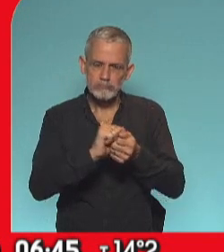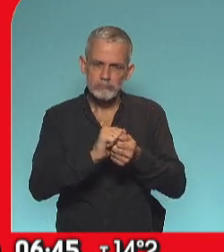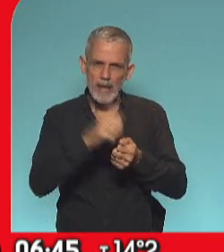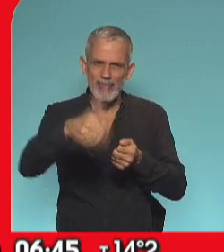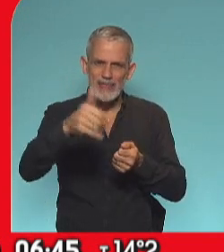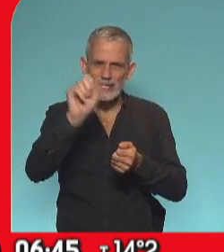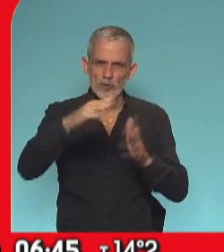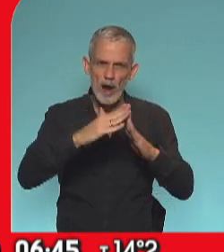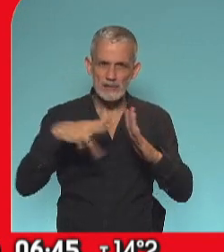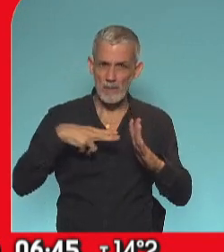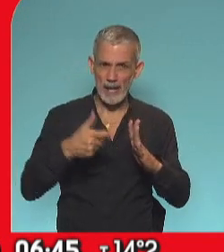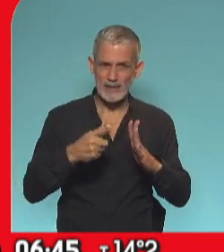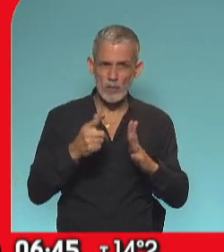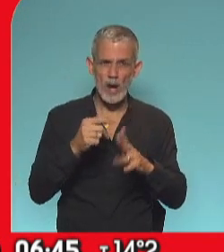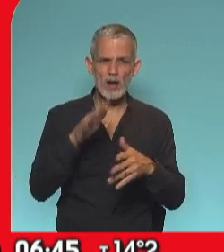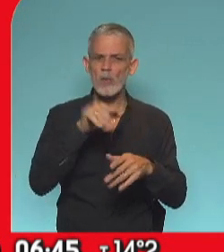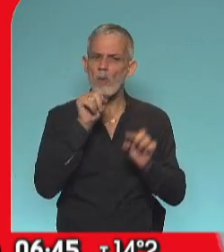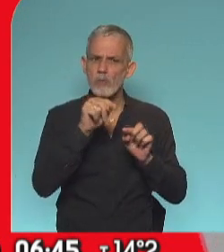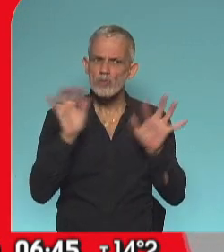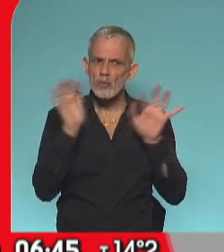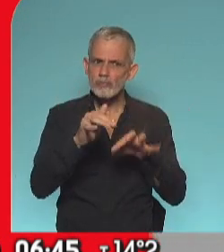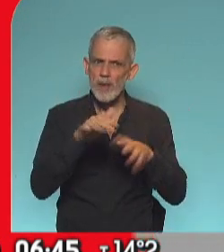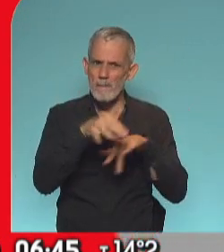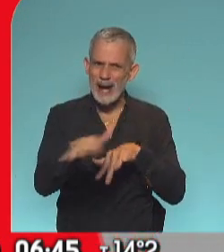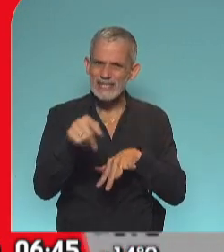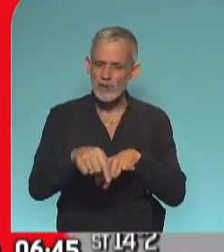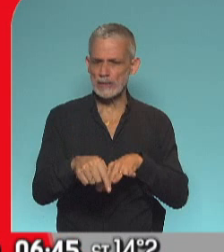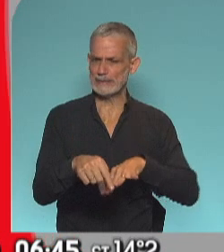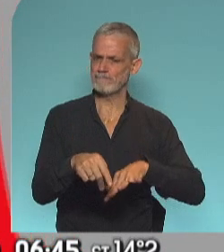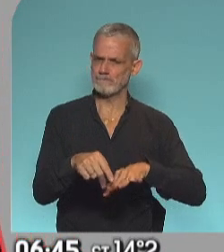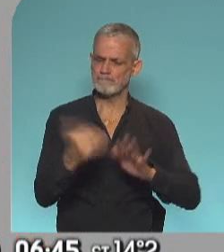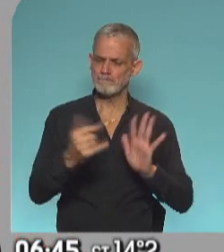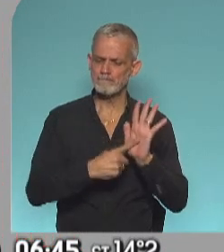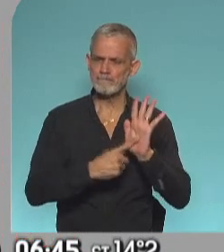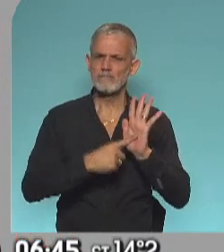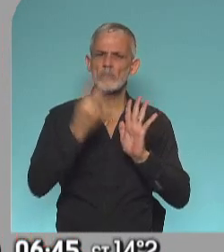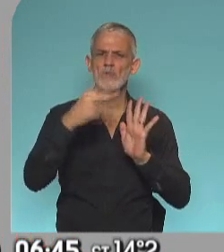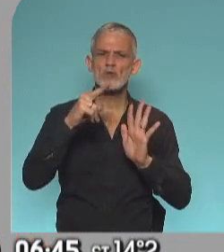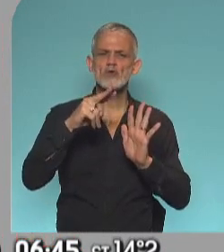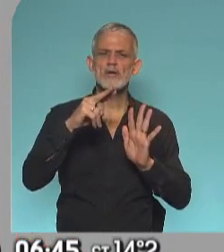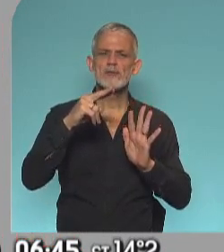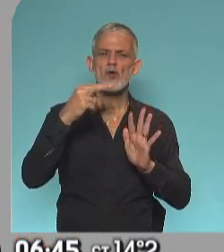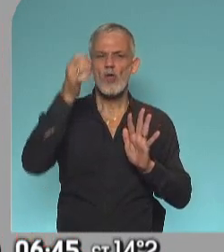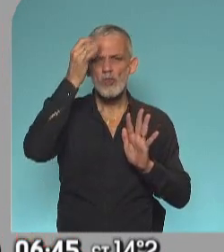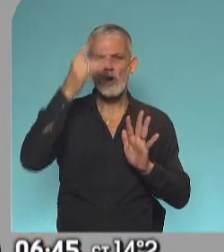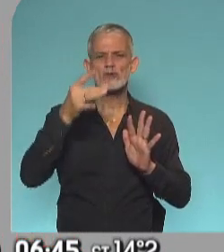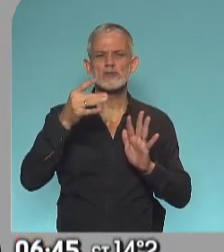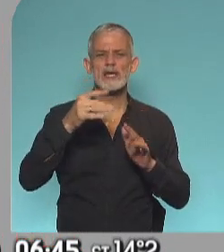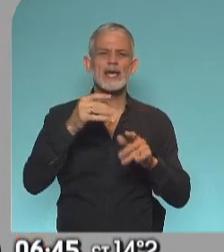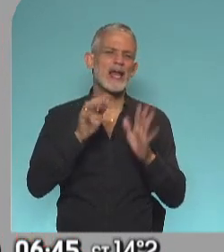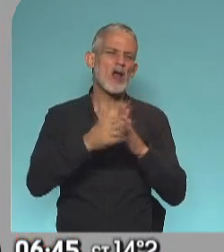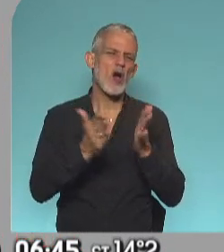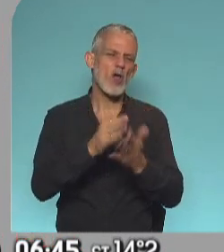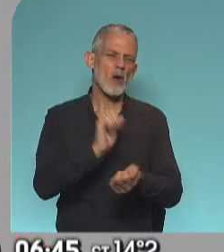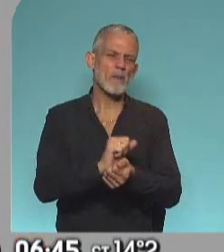de Kirchner como lugar de concentración de la marcha de hoy está tipificado en el artículo 212 del Código Penal, se